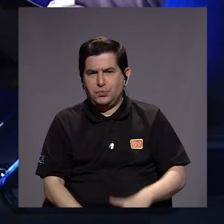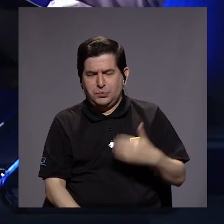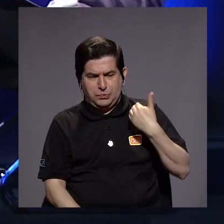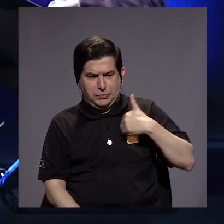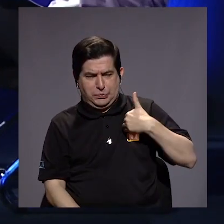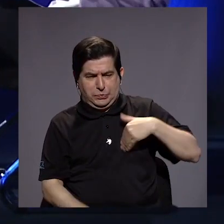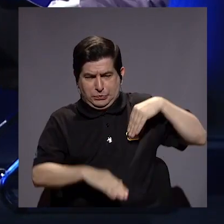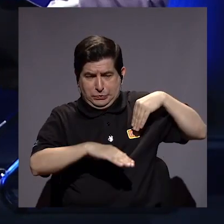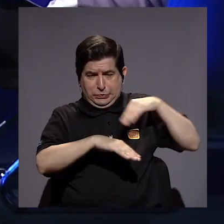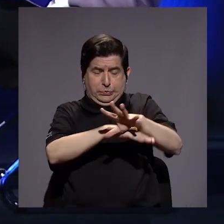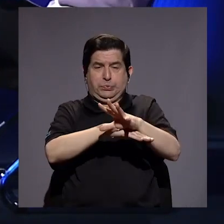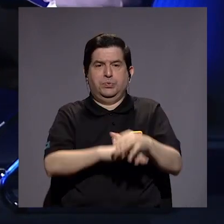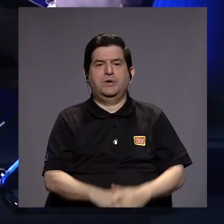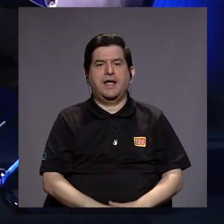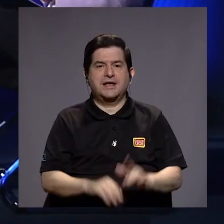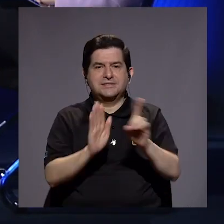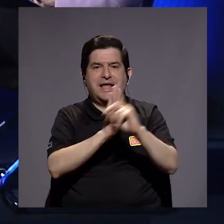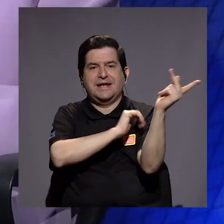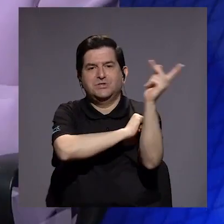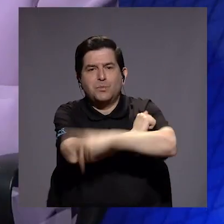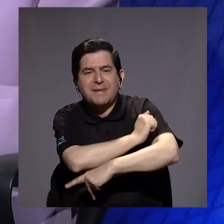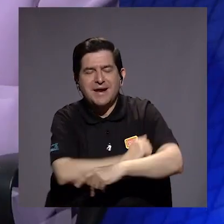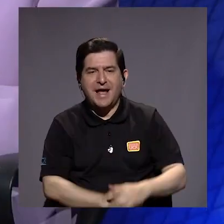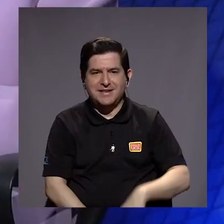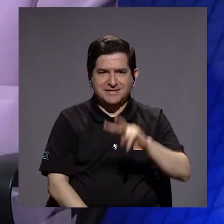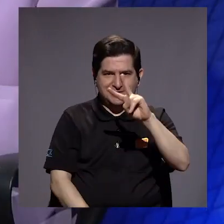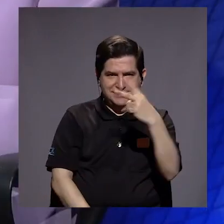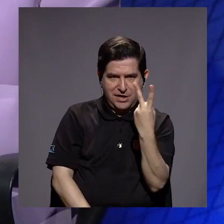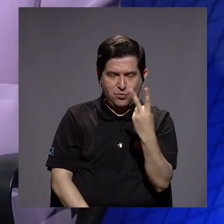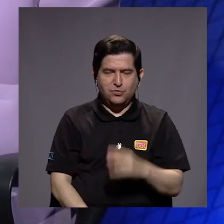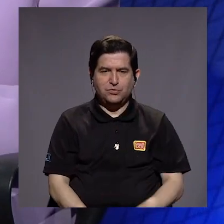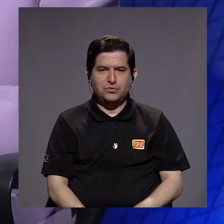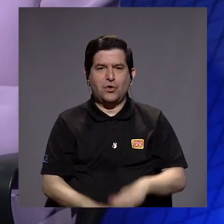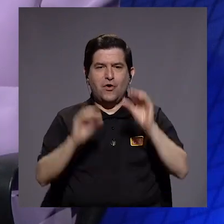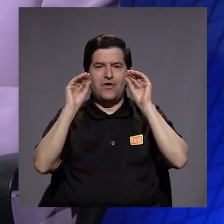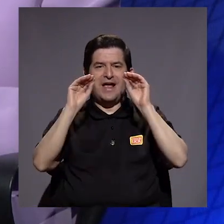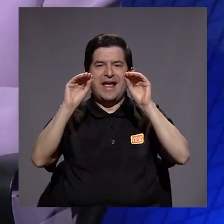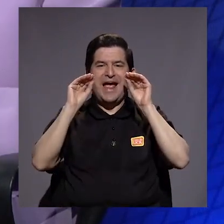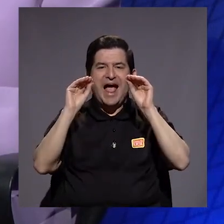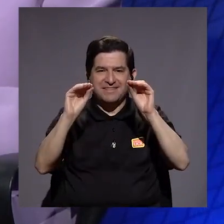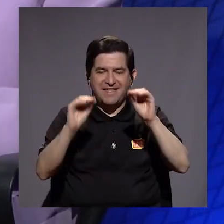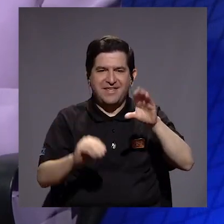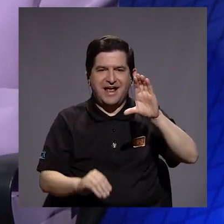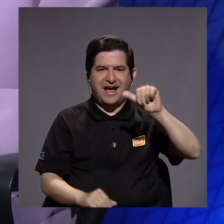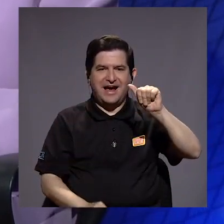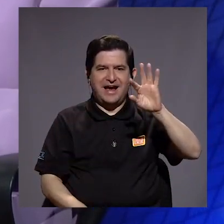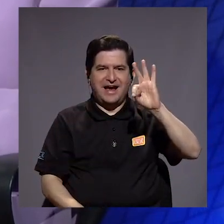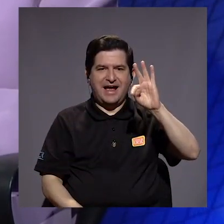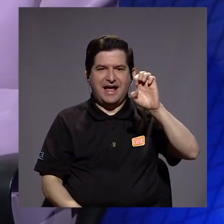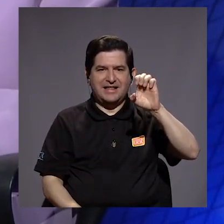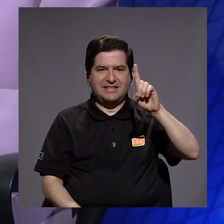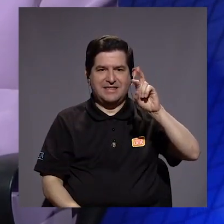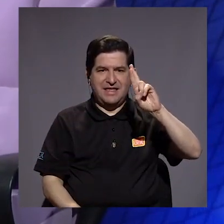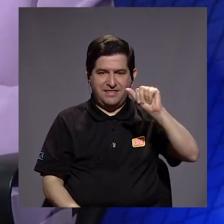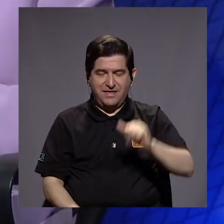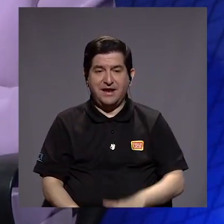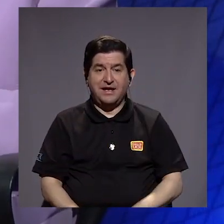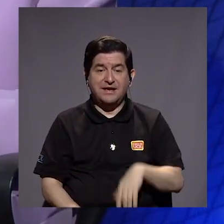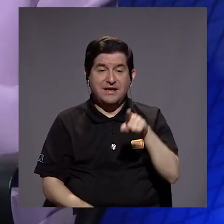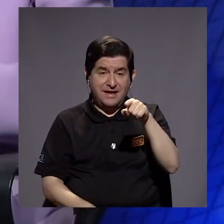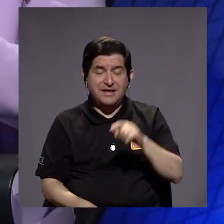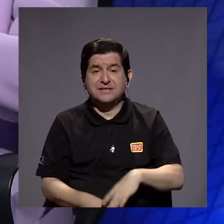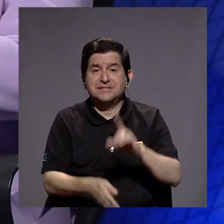tremendamente masculinizada en ese momento, que era derecho penal. Segundo, con una cátedra en particular que también tenía